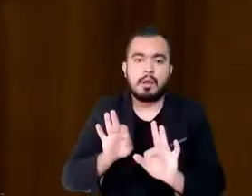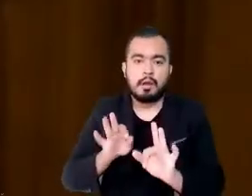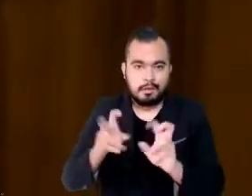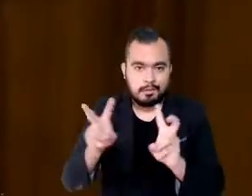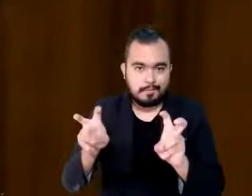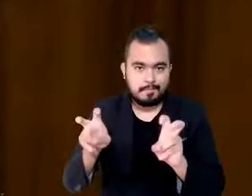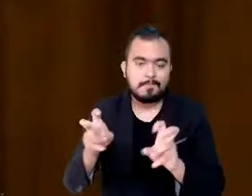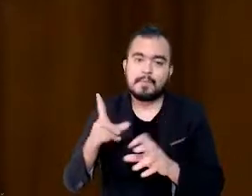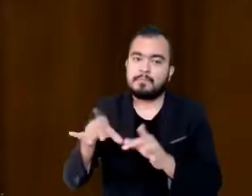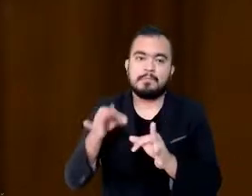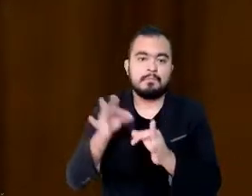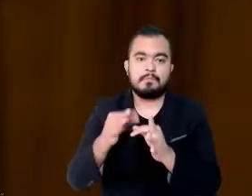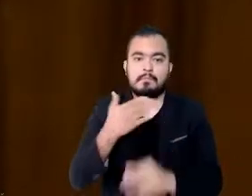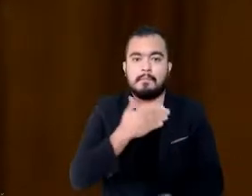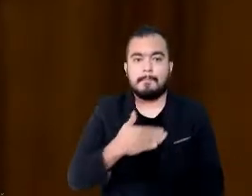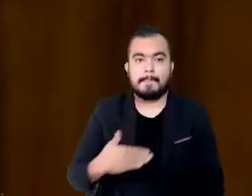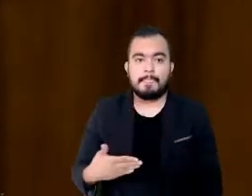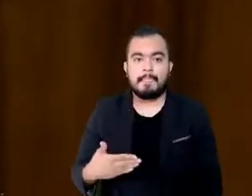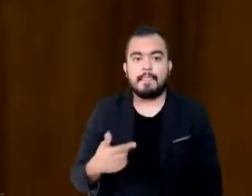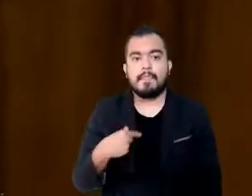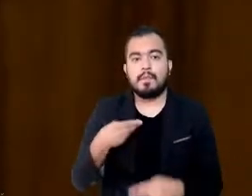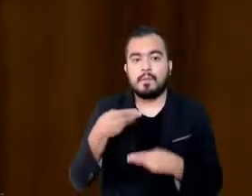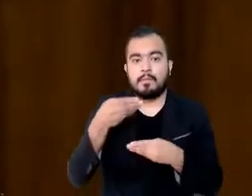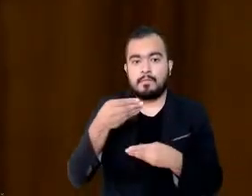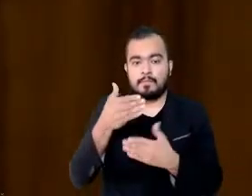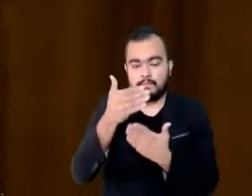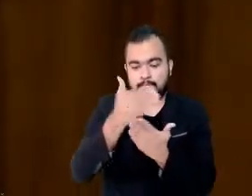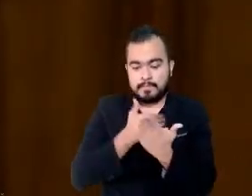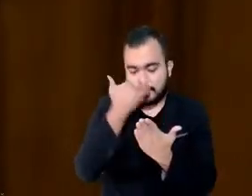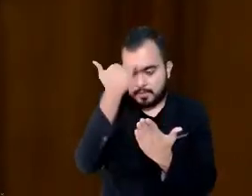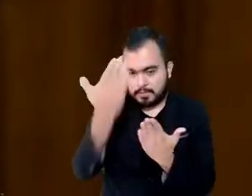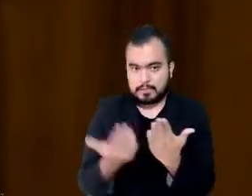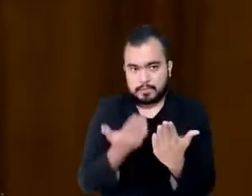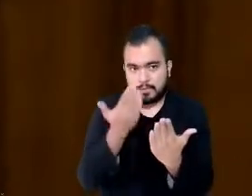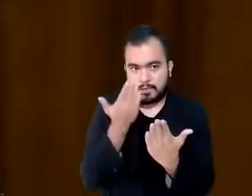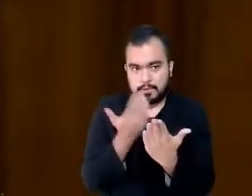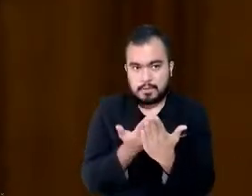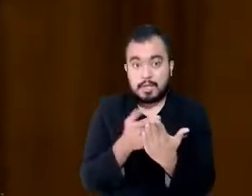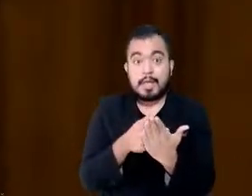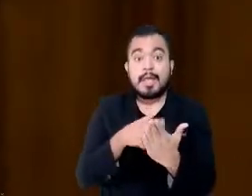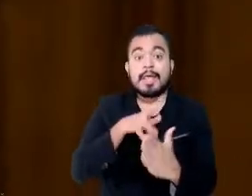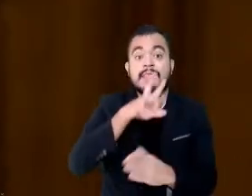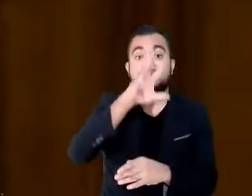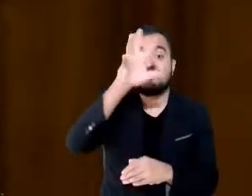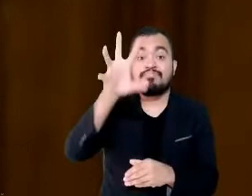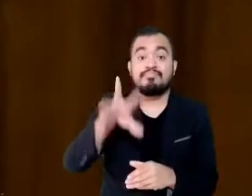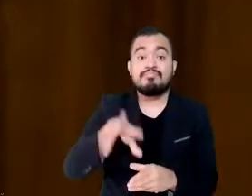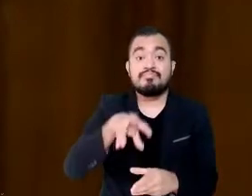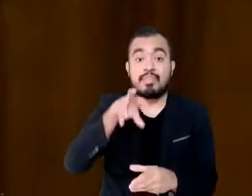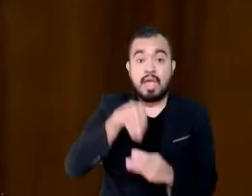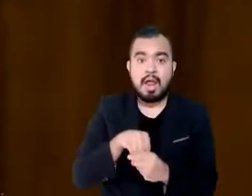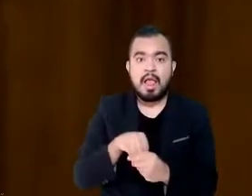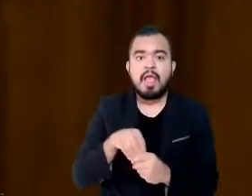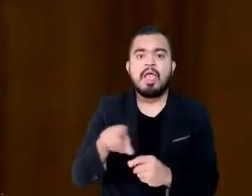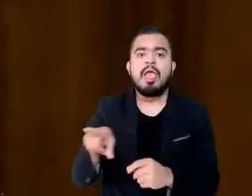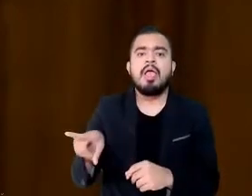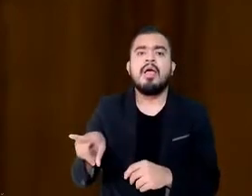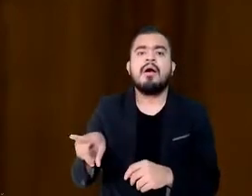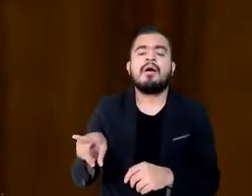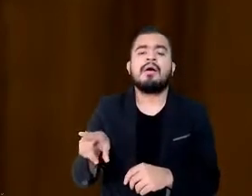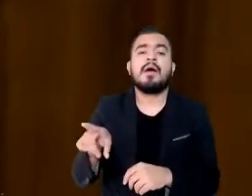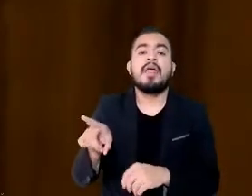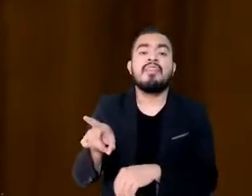dejamos nuestra versión, que nuestra iniciativa quede íntegra en el diario de debates y